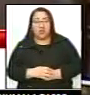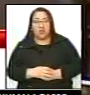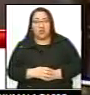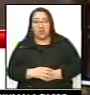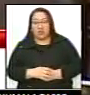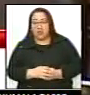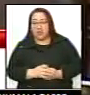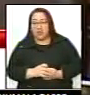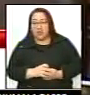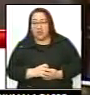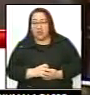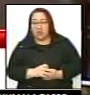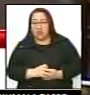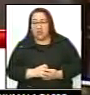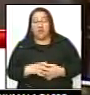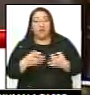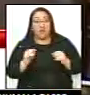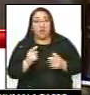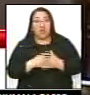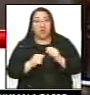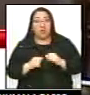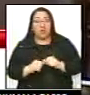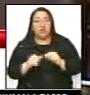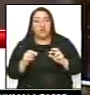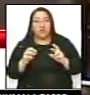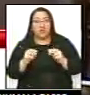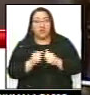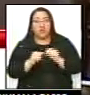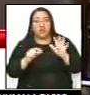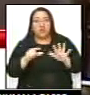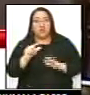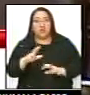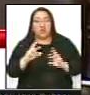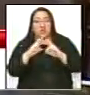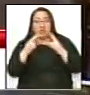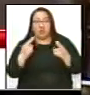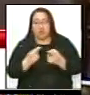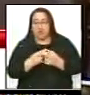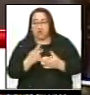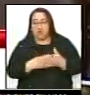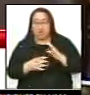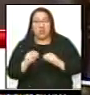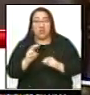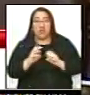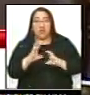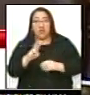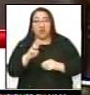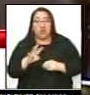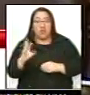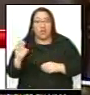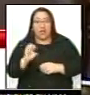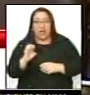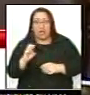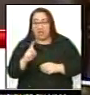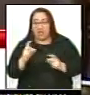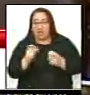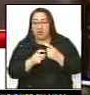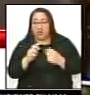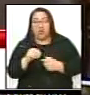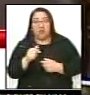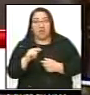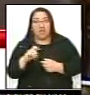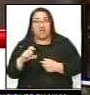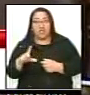Multipartidaria, informarle que durante la 73 sesión ordinaria realizada el día 24 de enero, la congresista